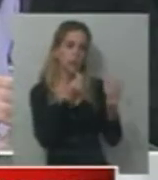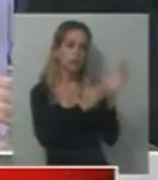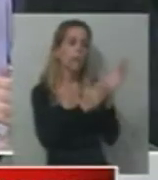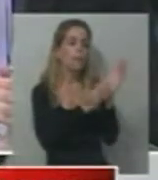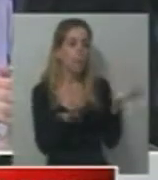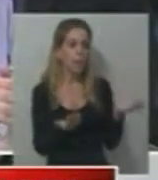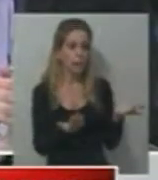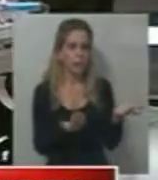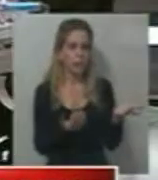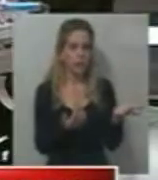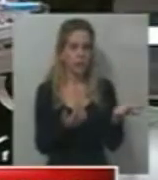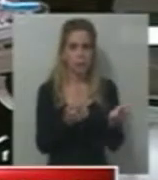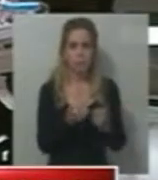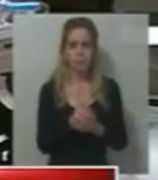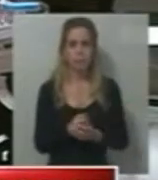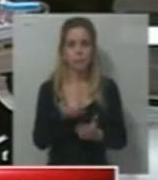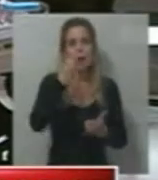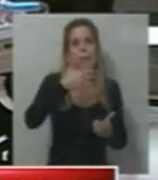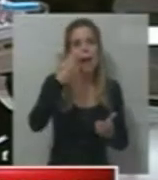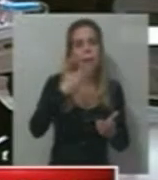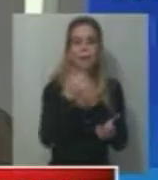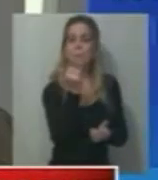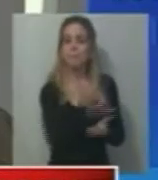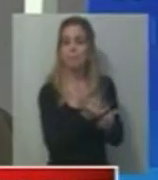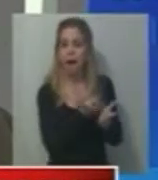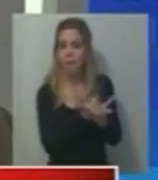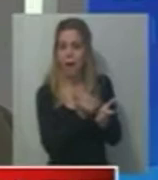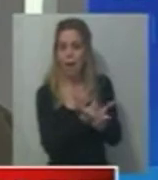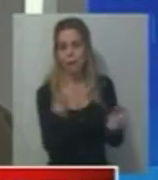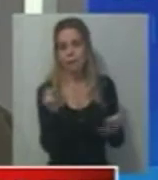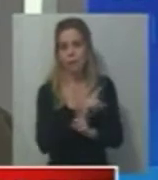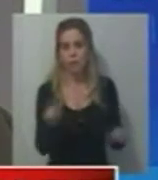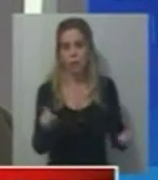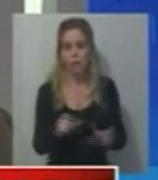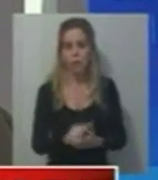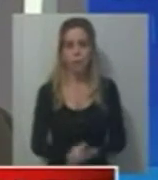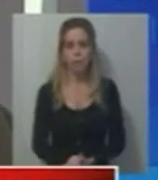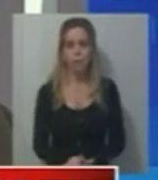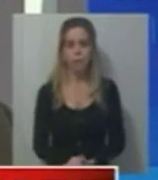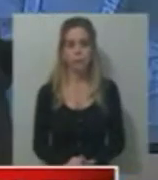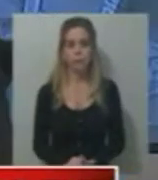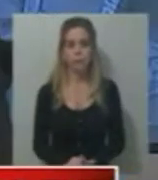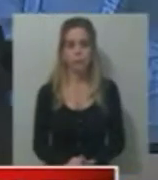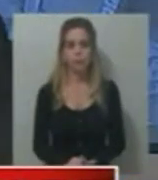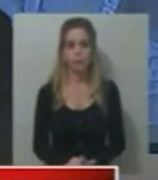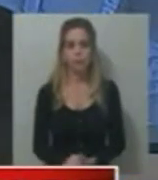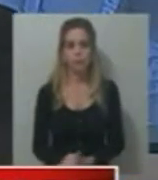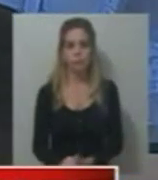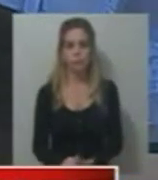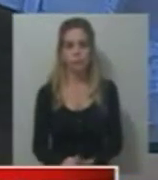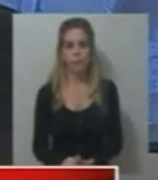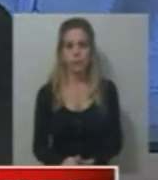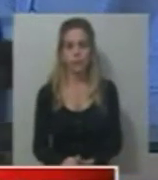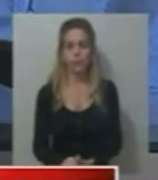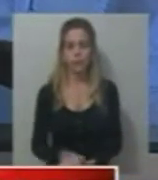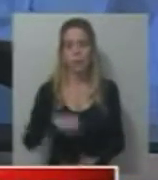dijo, tenés que sostenerlo. Sostenelo con algo, con algún dato. Vos no puedes decir una barbaridad y dejarla ¿no? suelta. Me lo dijo